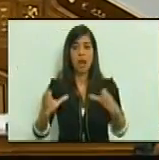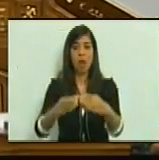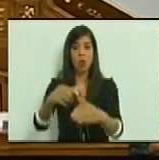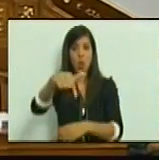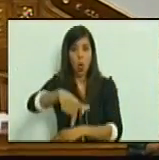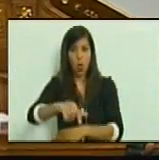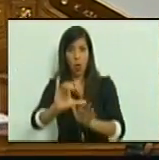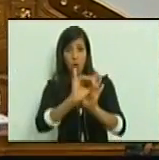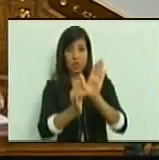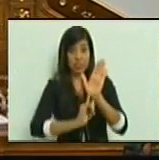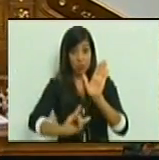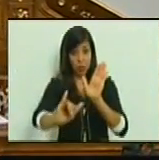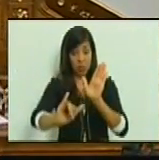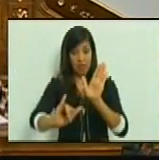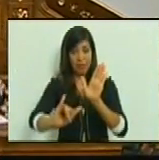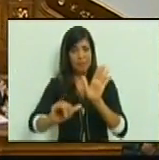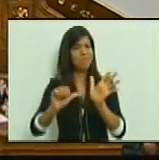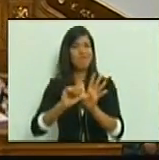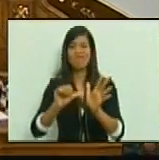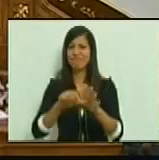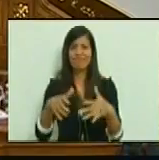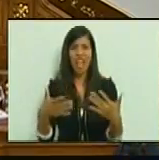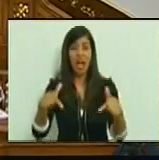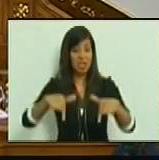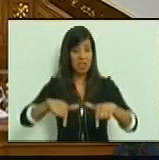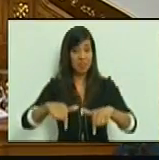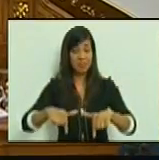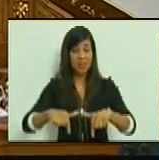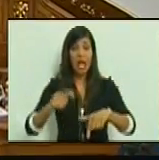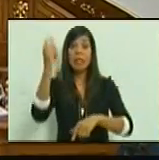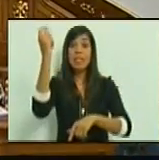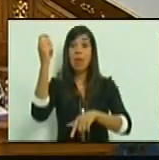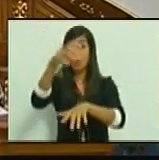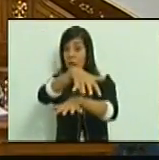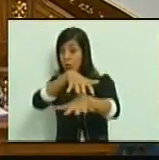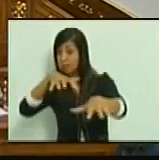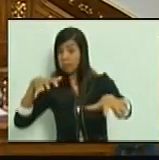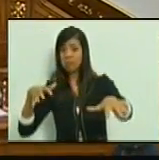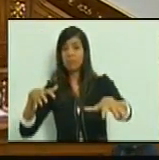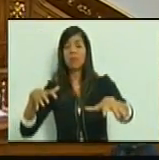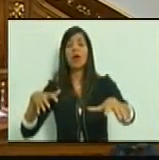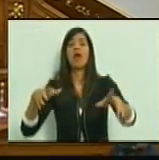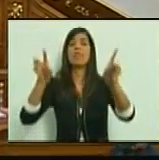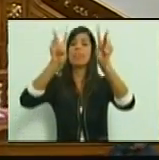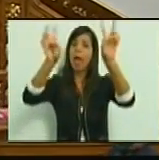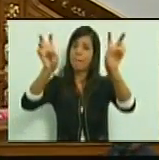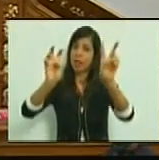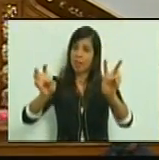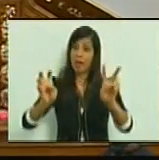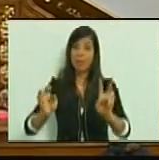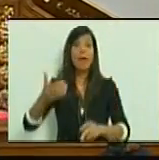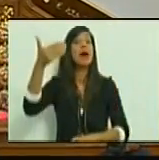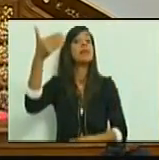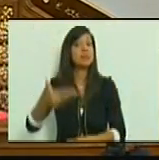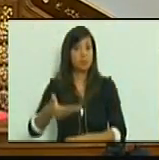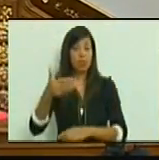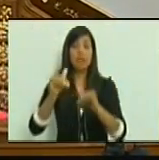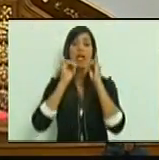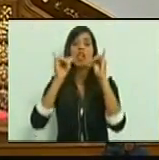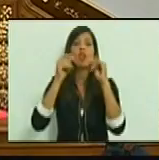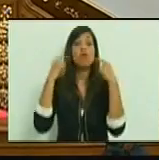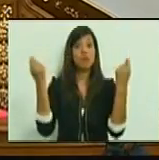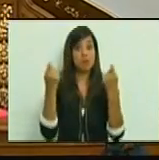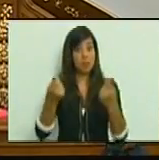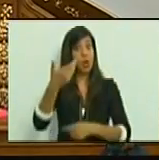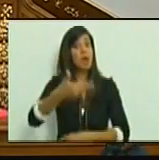Nacional Constituyente, donde los constituyentes están previstos dar importante información. También se